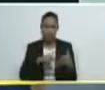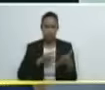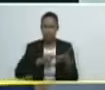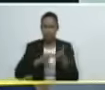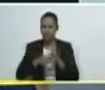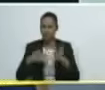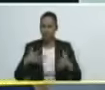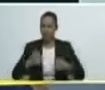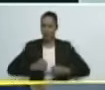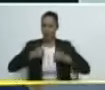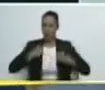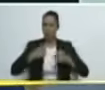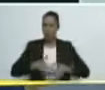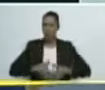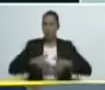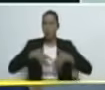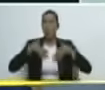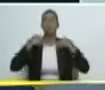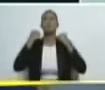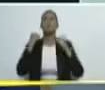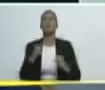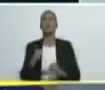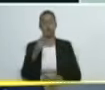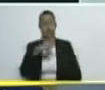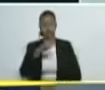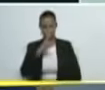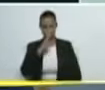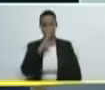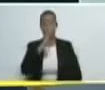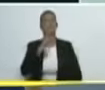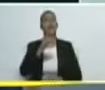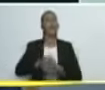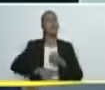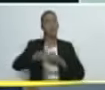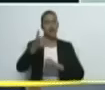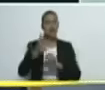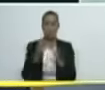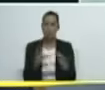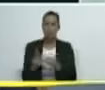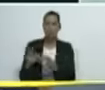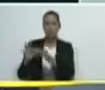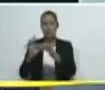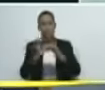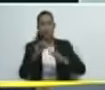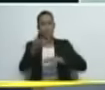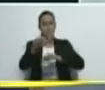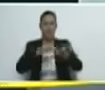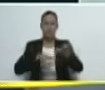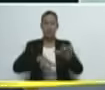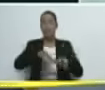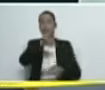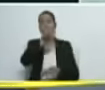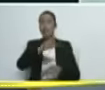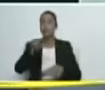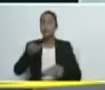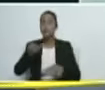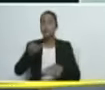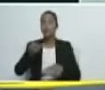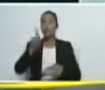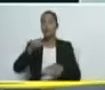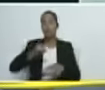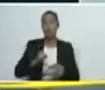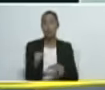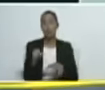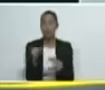calma y cordura y máxima unión y movilización cívico, militar, policial. Y